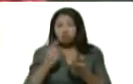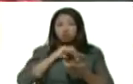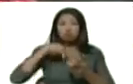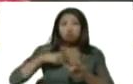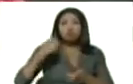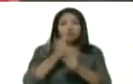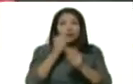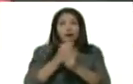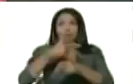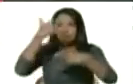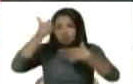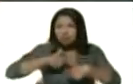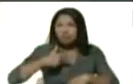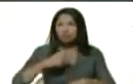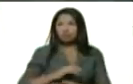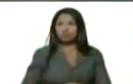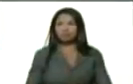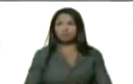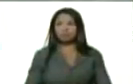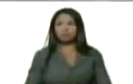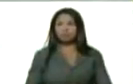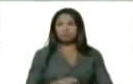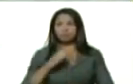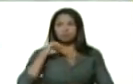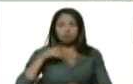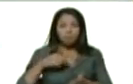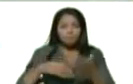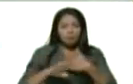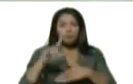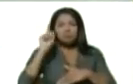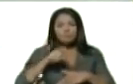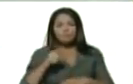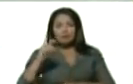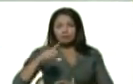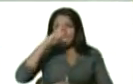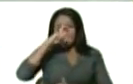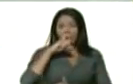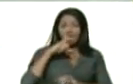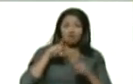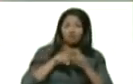serio y vamos este año